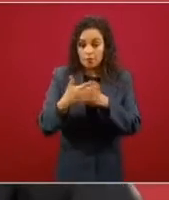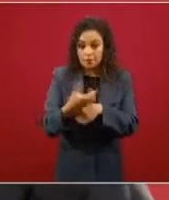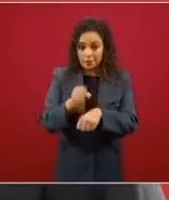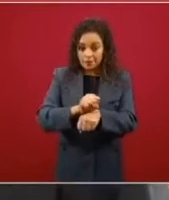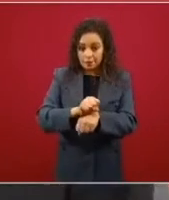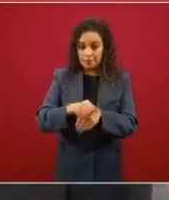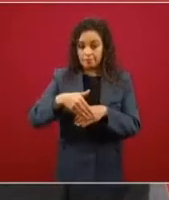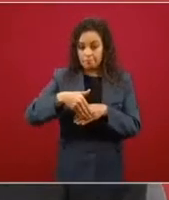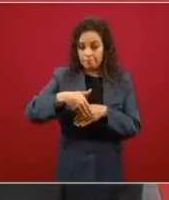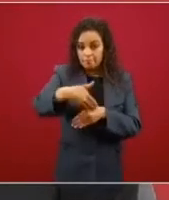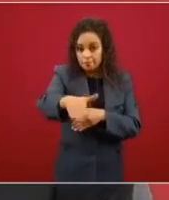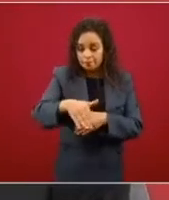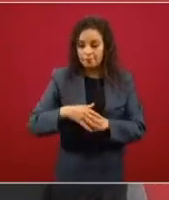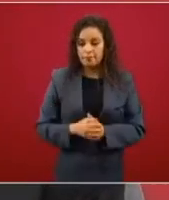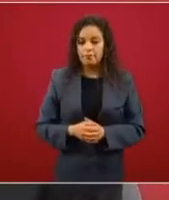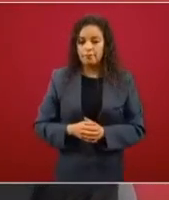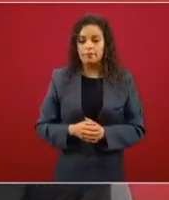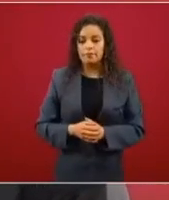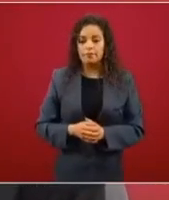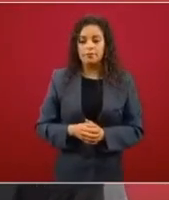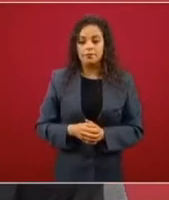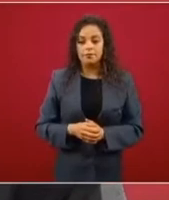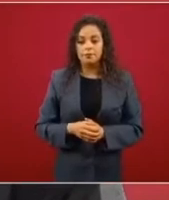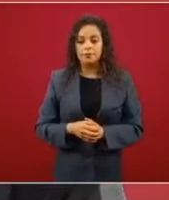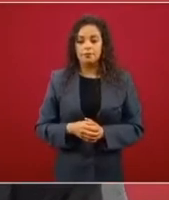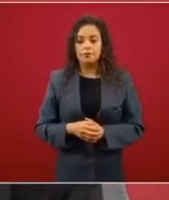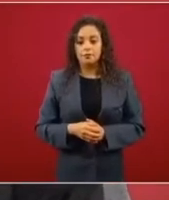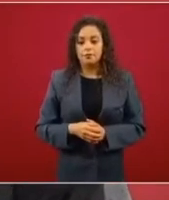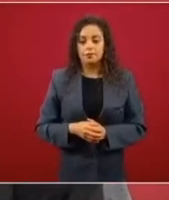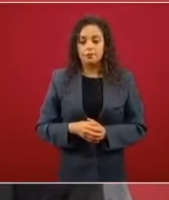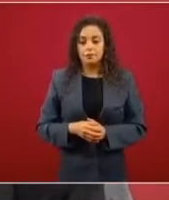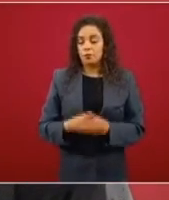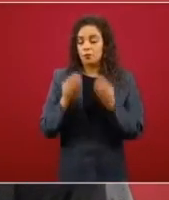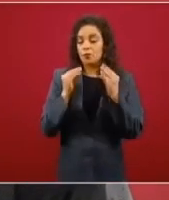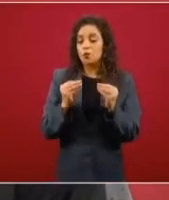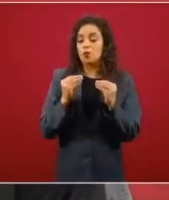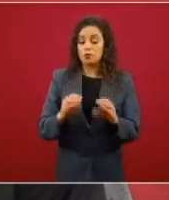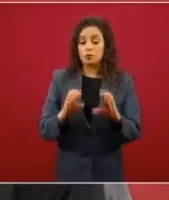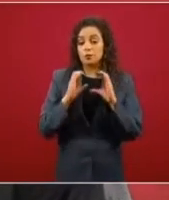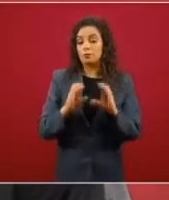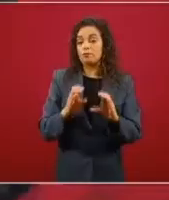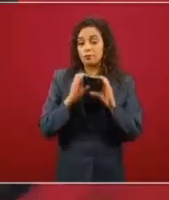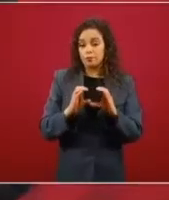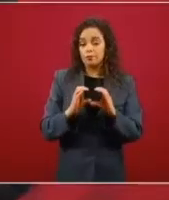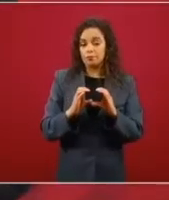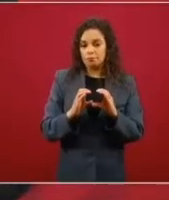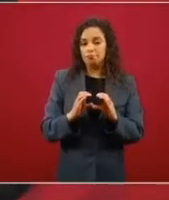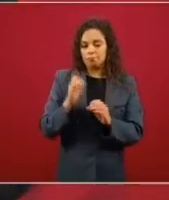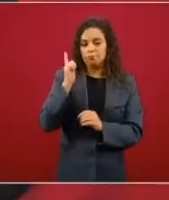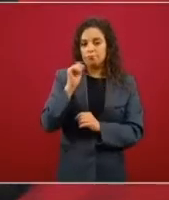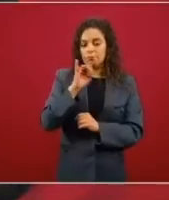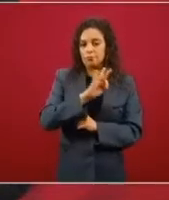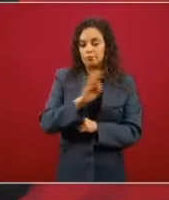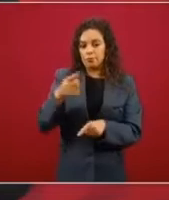es muy probable que con todos los cuidados inicie